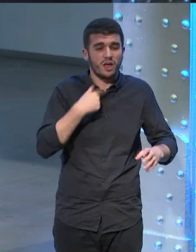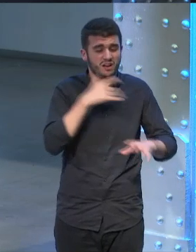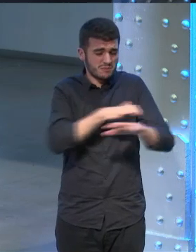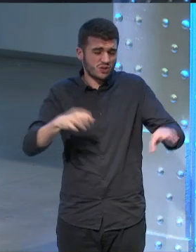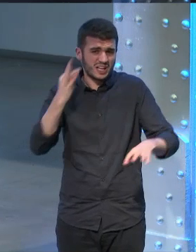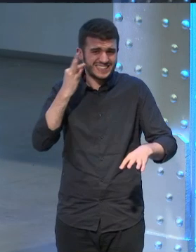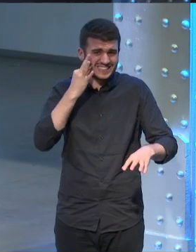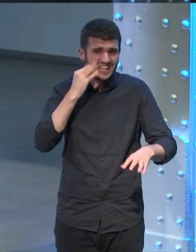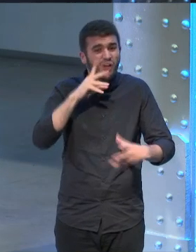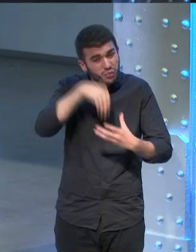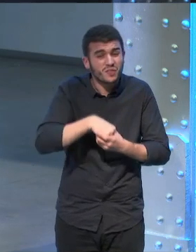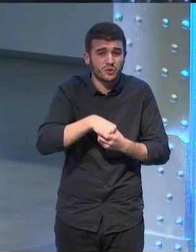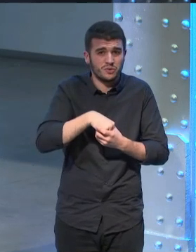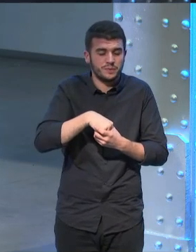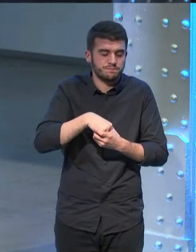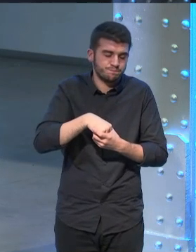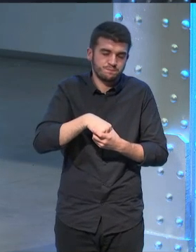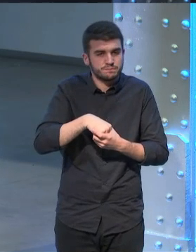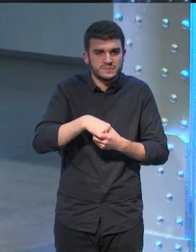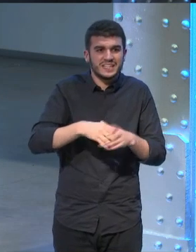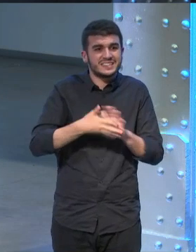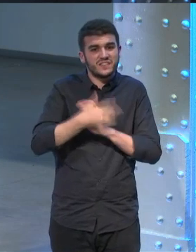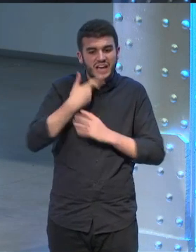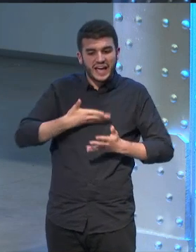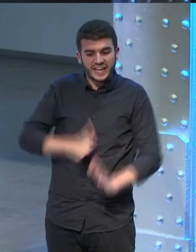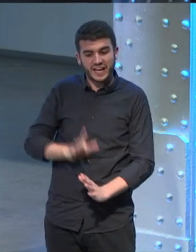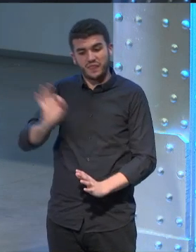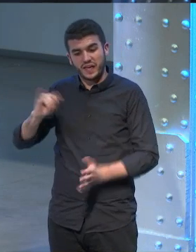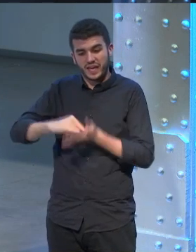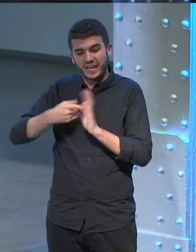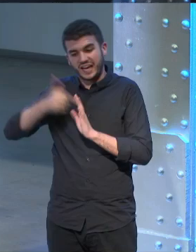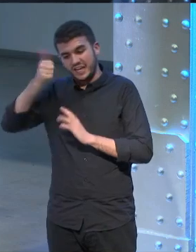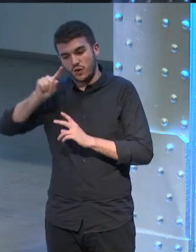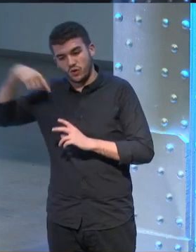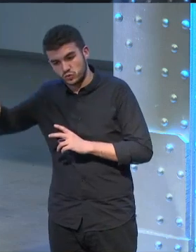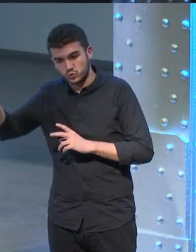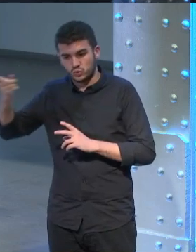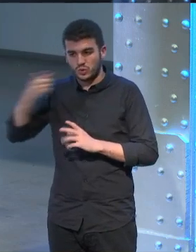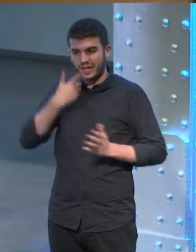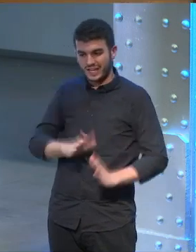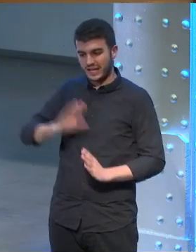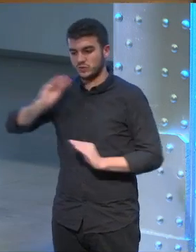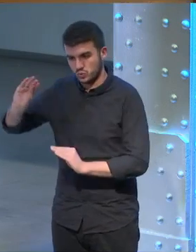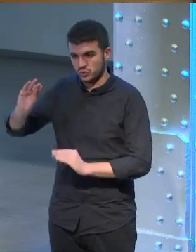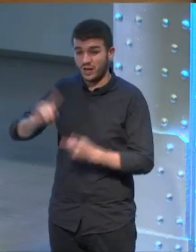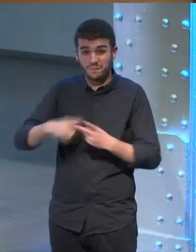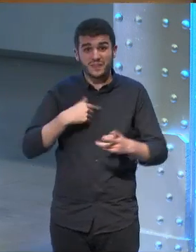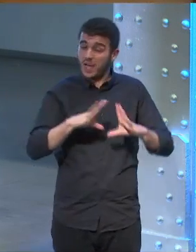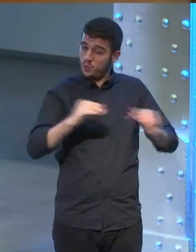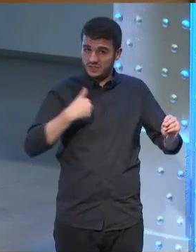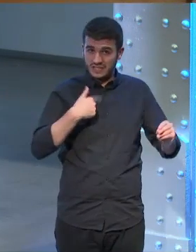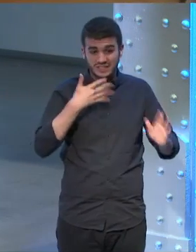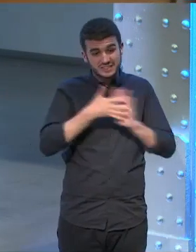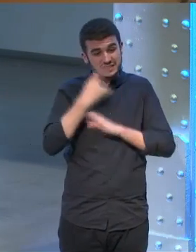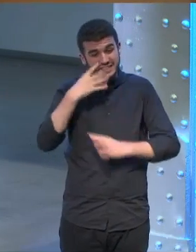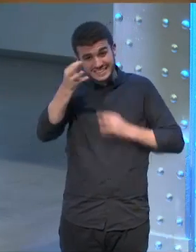De las chicas que están son hijas de ingenieros de montes. Bueno, aparte mi carrera tiene la particularidad de que